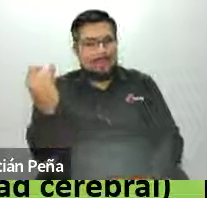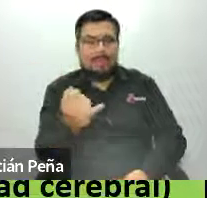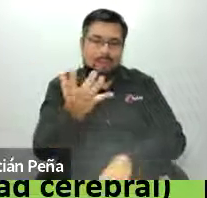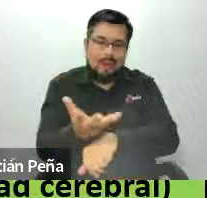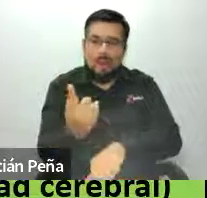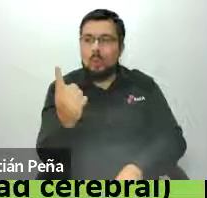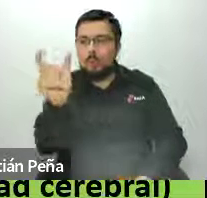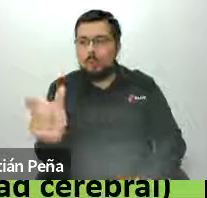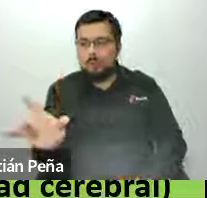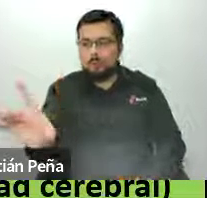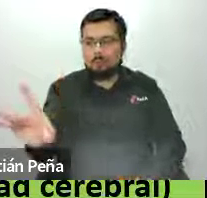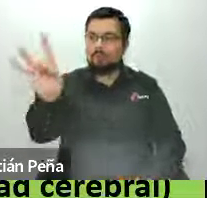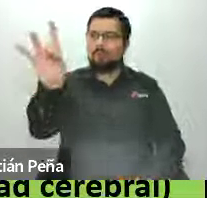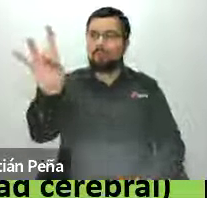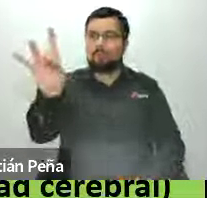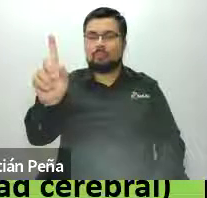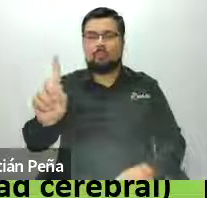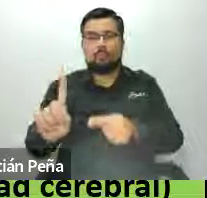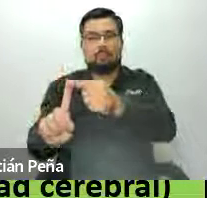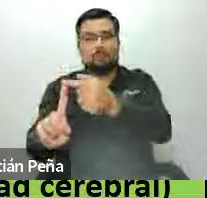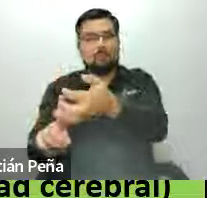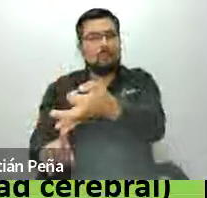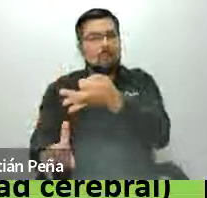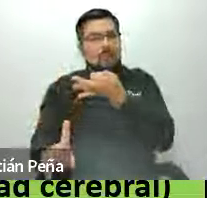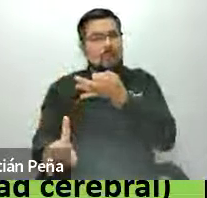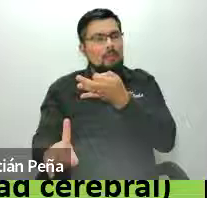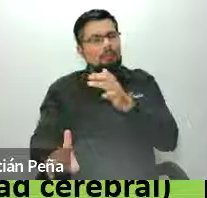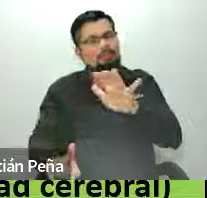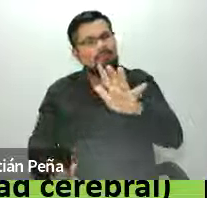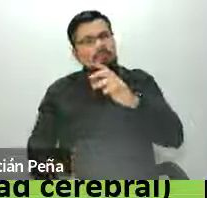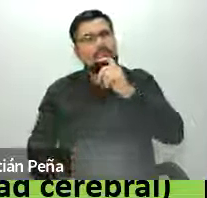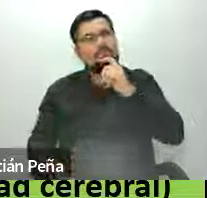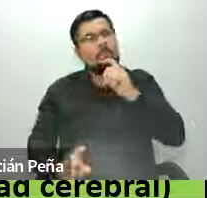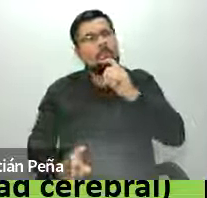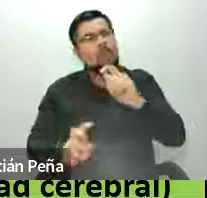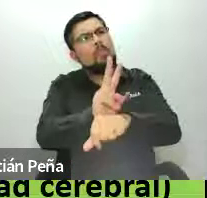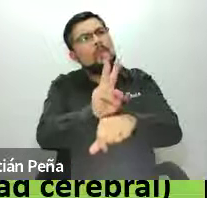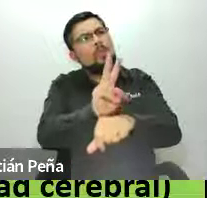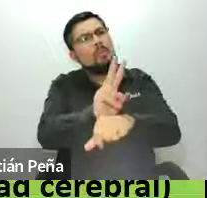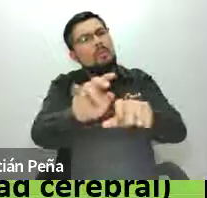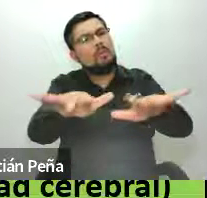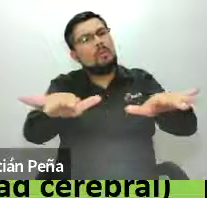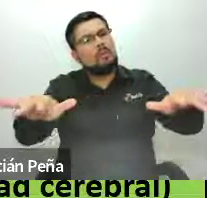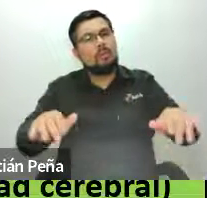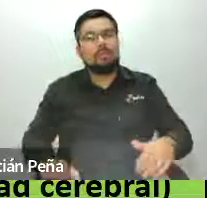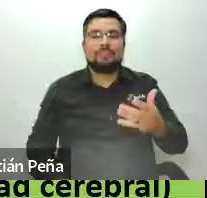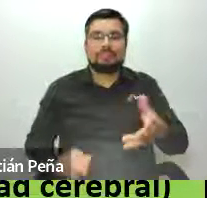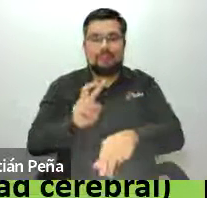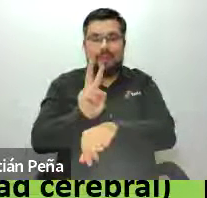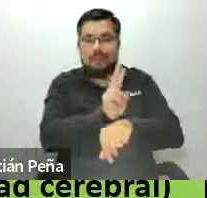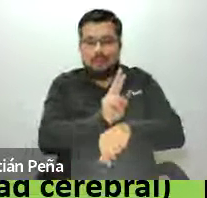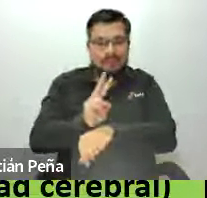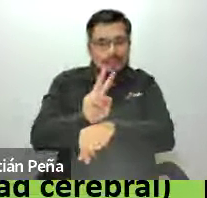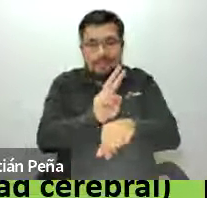que dice, oye, profesora, ¿no será relevante y pertinente? Y aquí las profesoras que son de educación